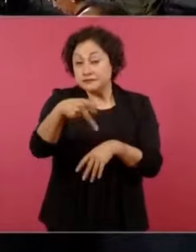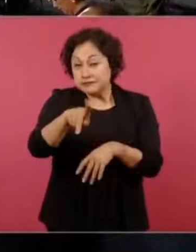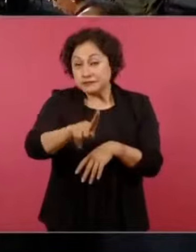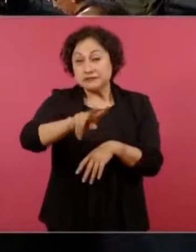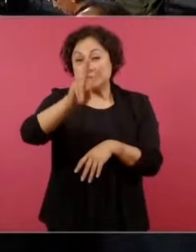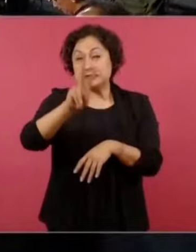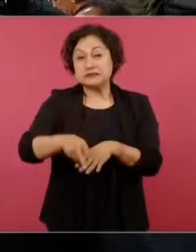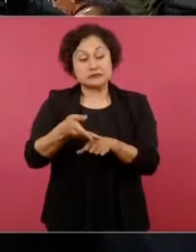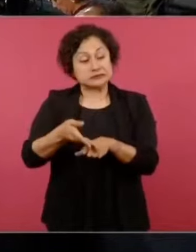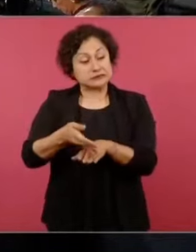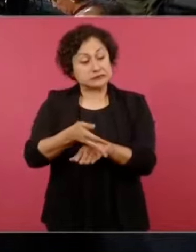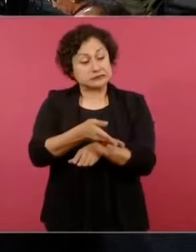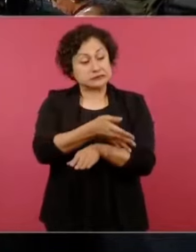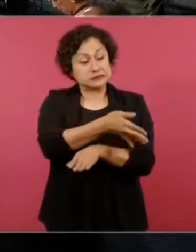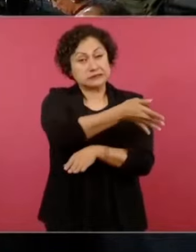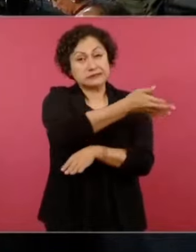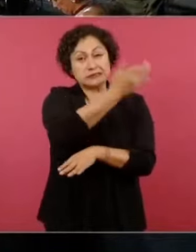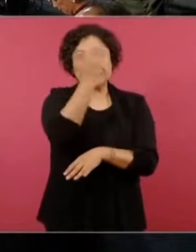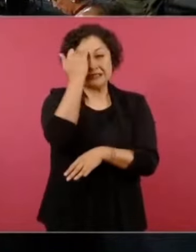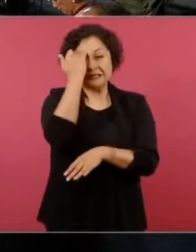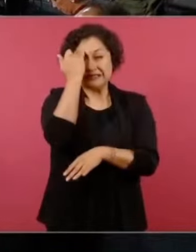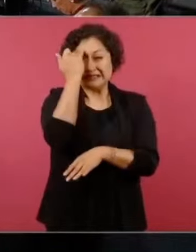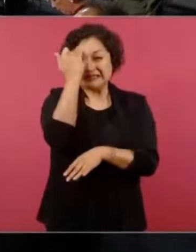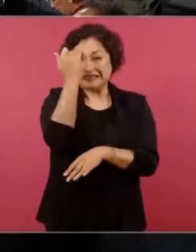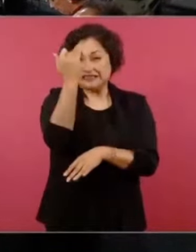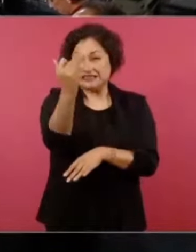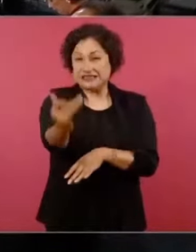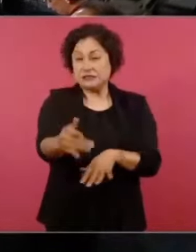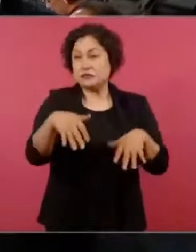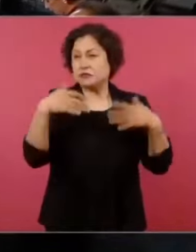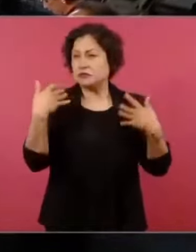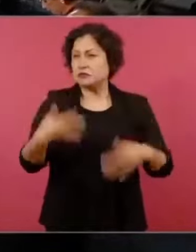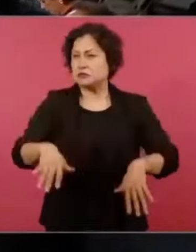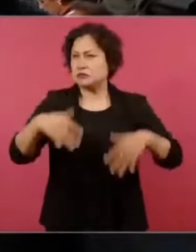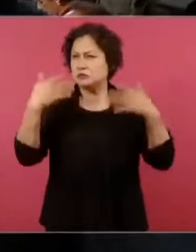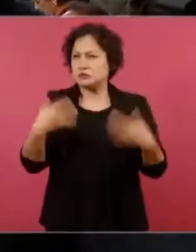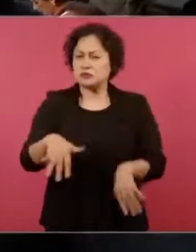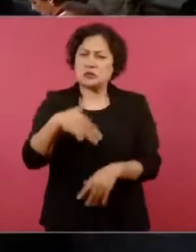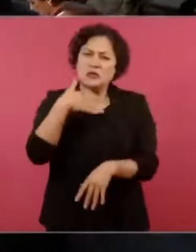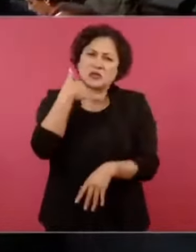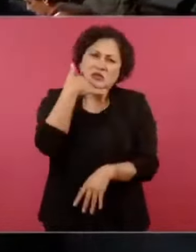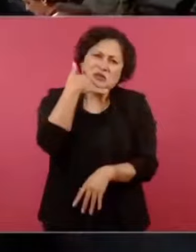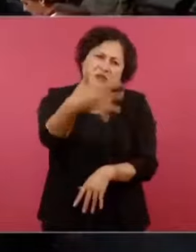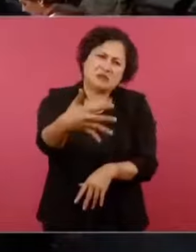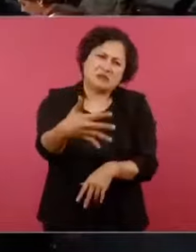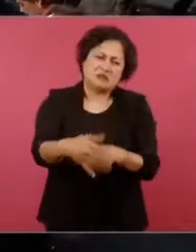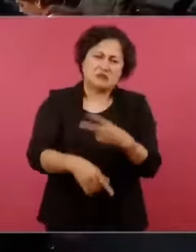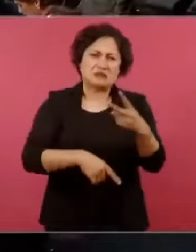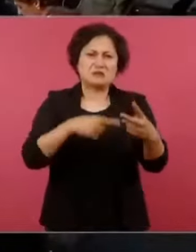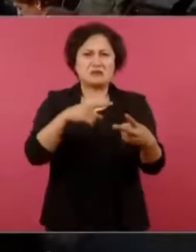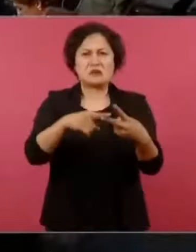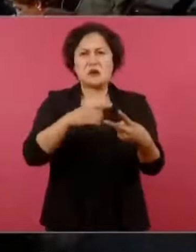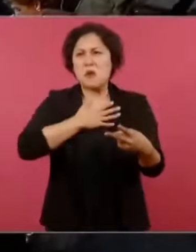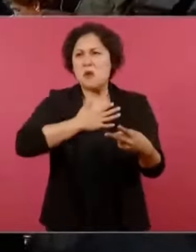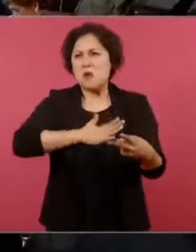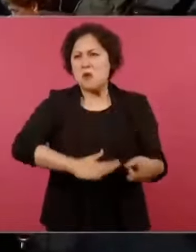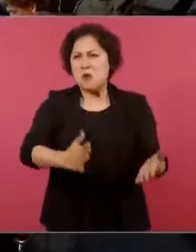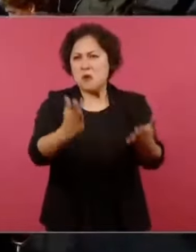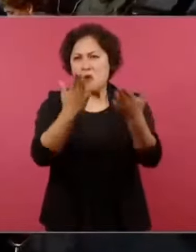del régimen de corrupción, de injusticias, de privilegios, de desprecio al